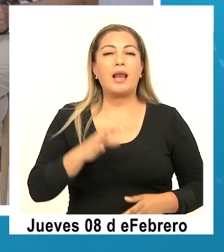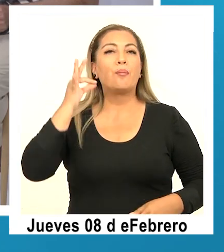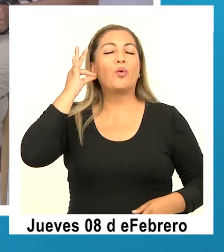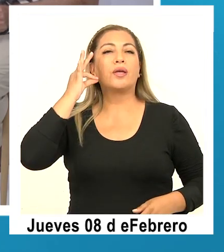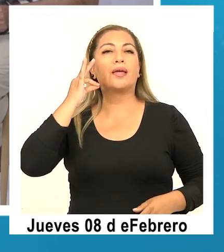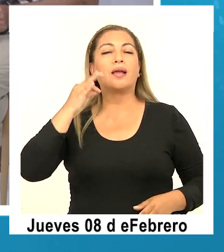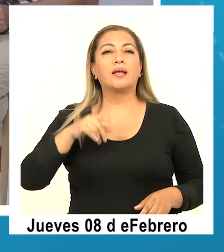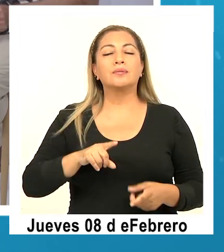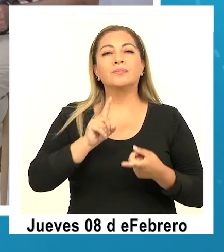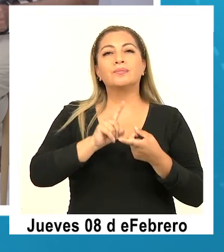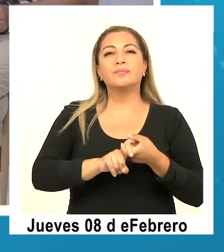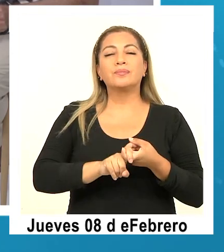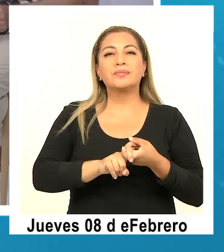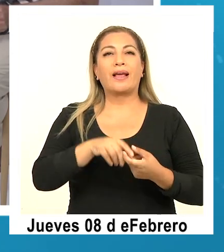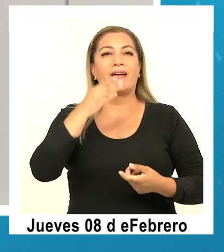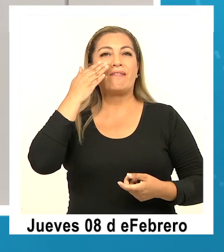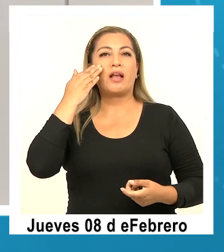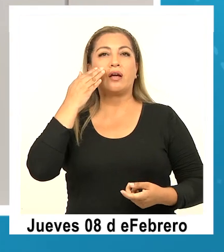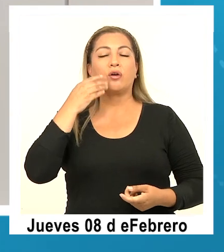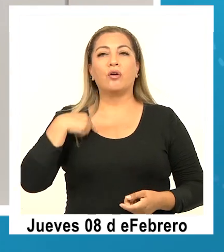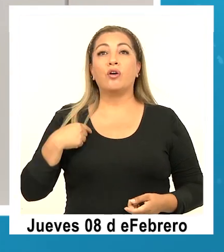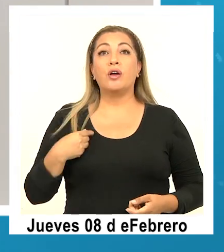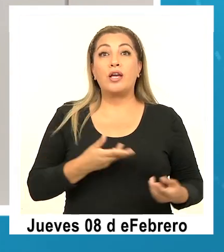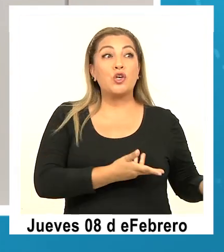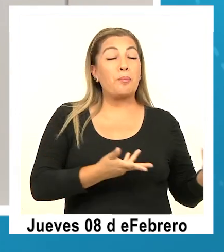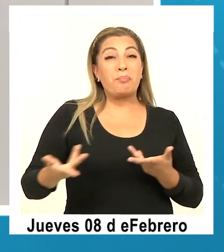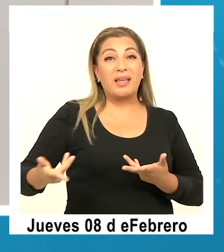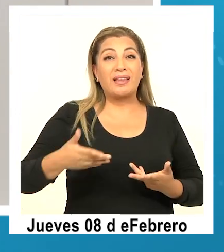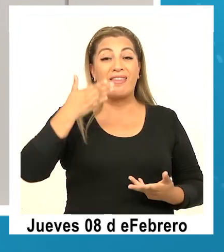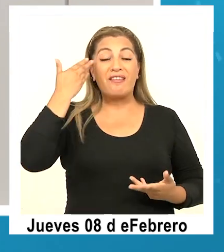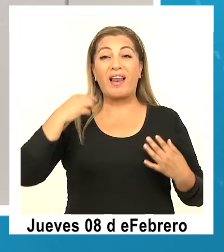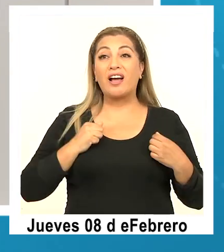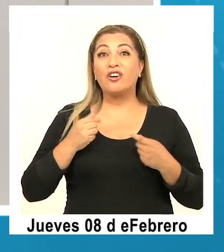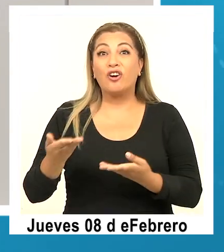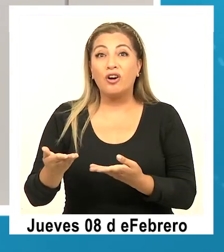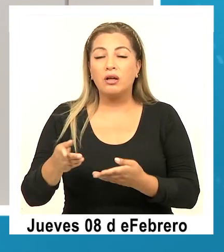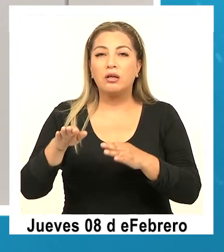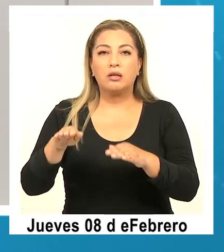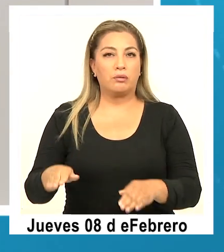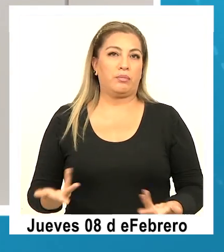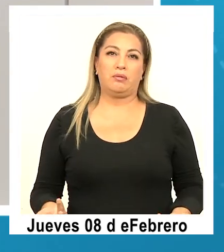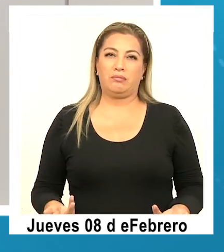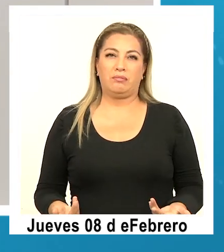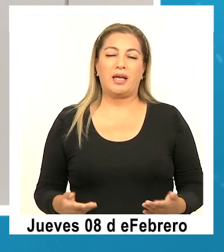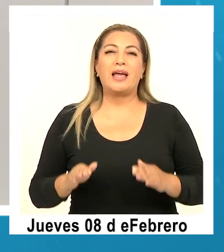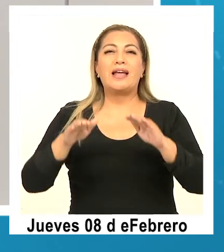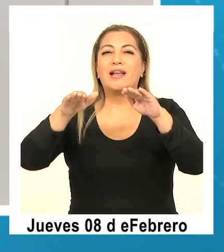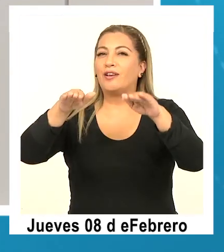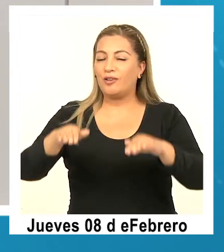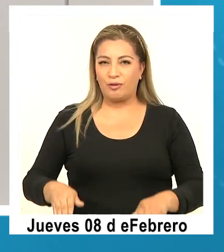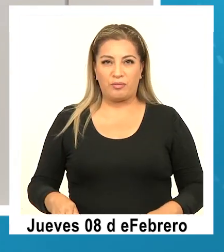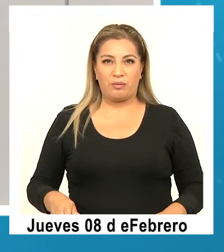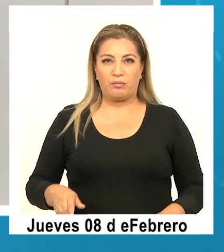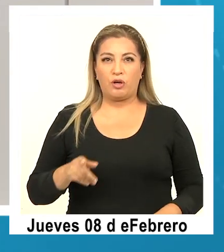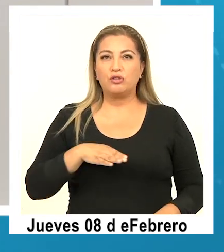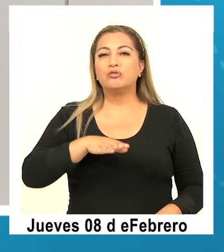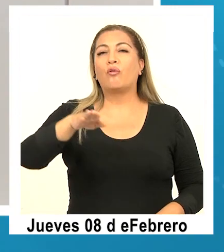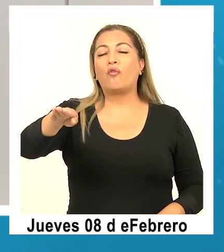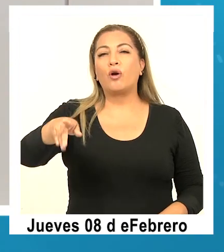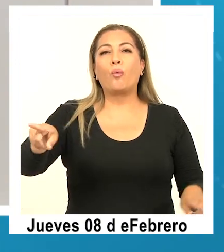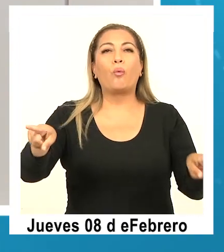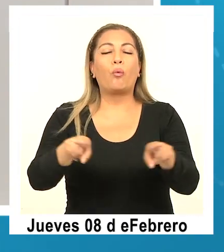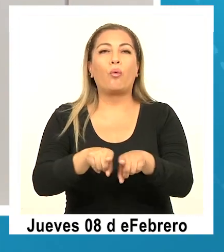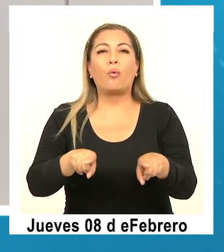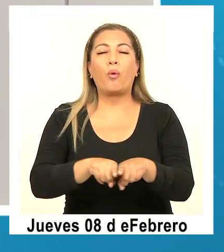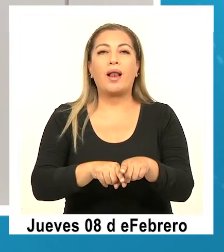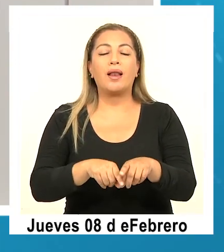blanco y no había que ir vestida de blanco al matrimonio para no opacar a la novia. Bueno, es como llegar vestida de novia al matrimonio. O sea, querer